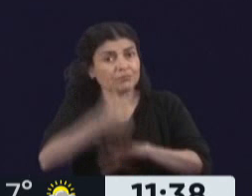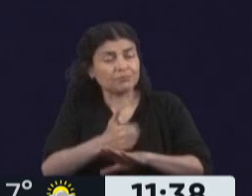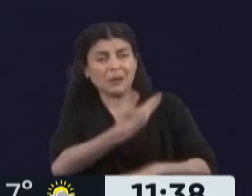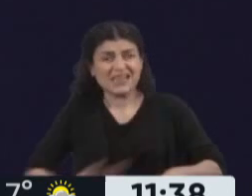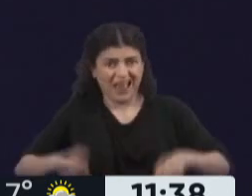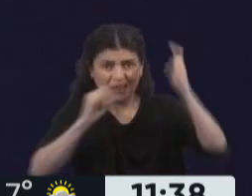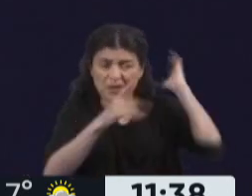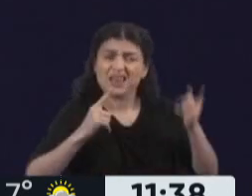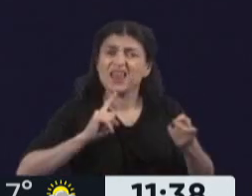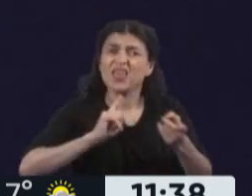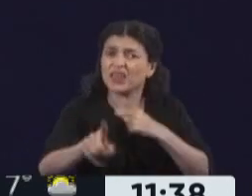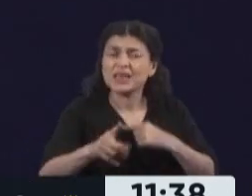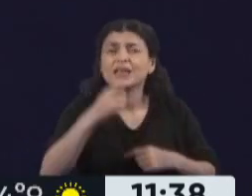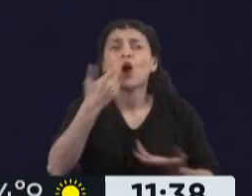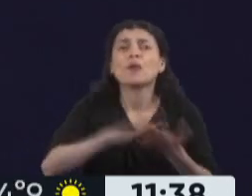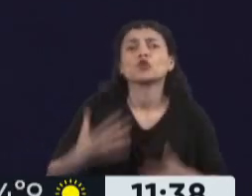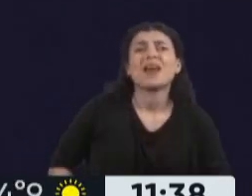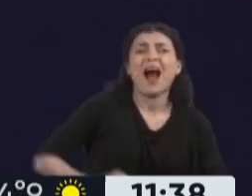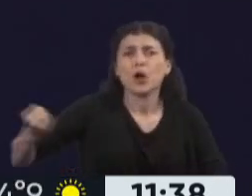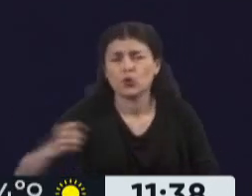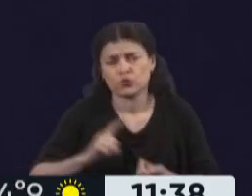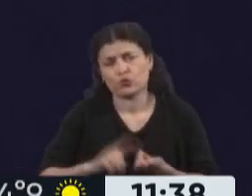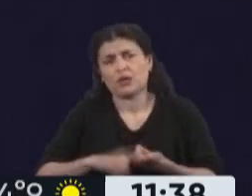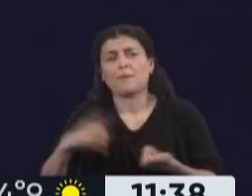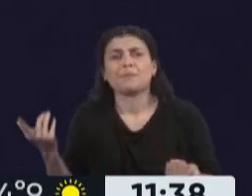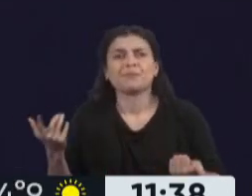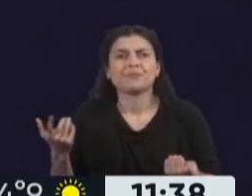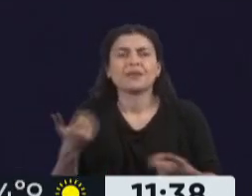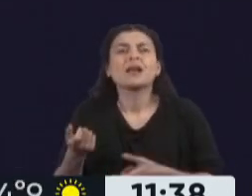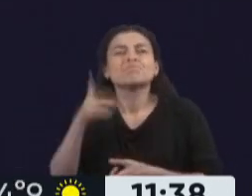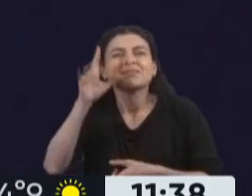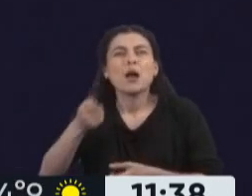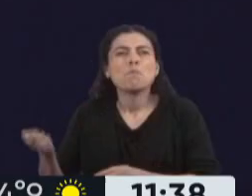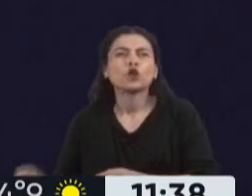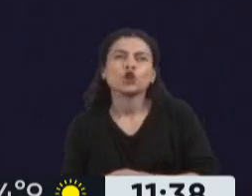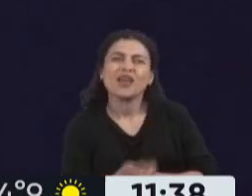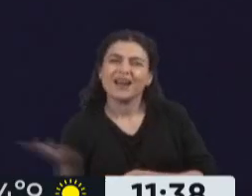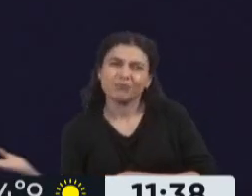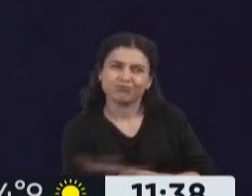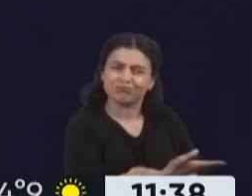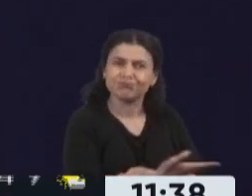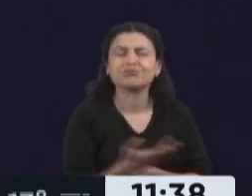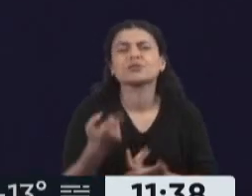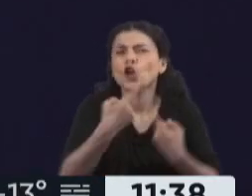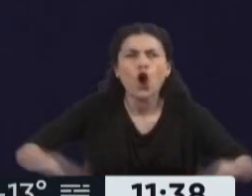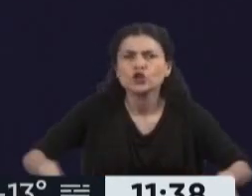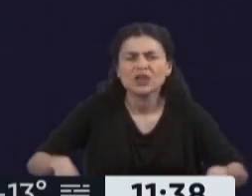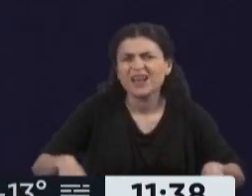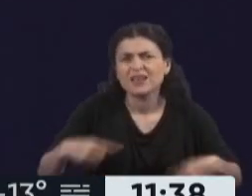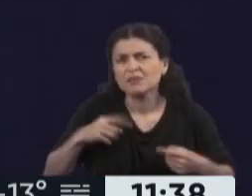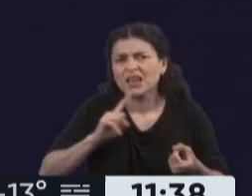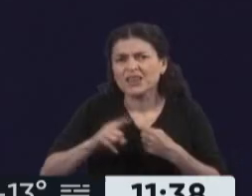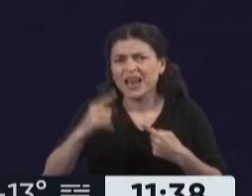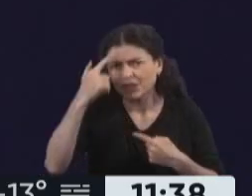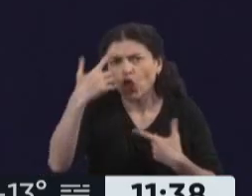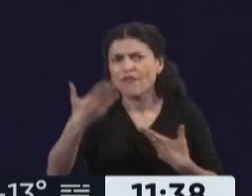complejas, como puede ser ajuste, como puede ser, resumido en la motosierra y resumido en algunas otras cuestiones que él usaba